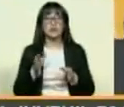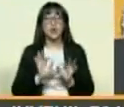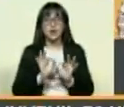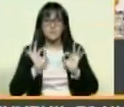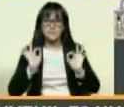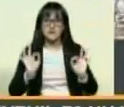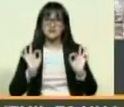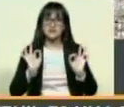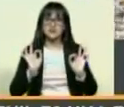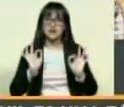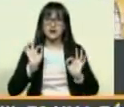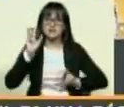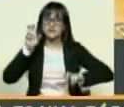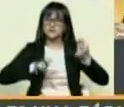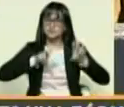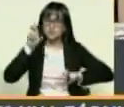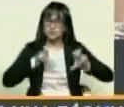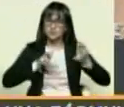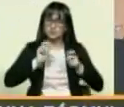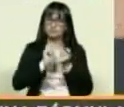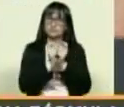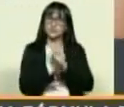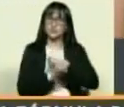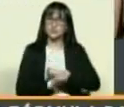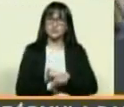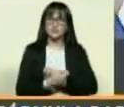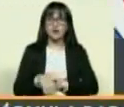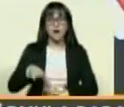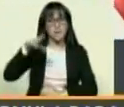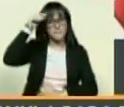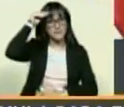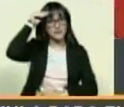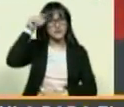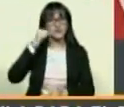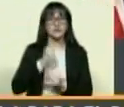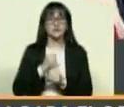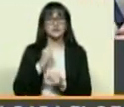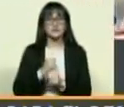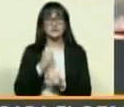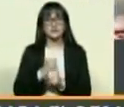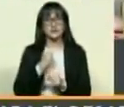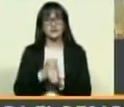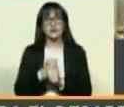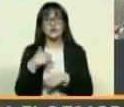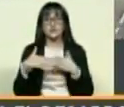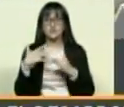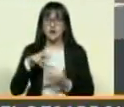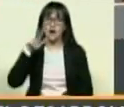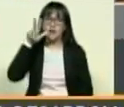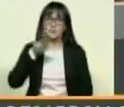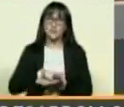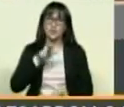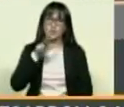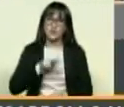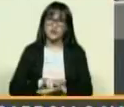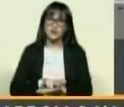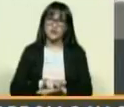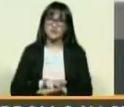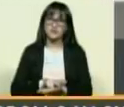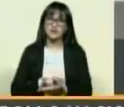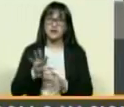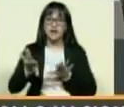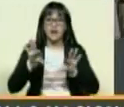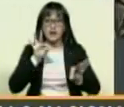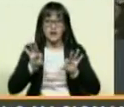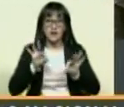para evaluar esa reestructuración, para aprender del trabajo que se ha hecho, para aprobarla, por supuesto, y para elegir,